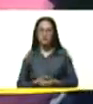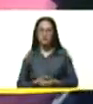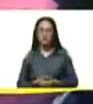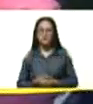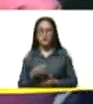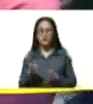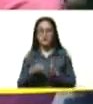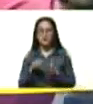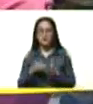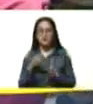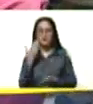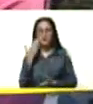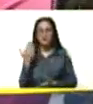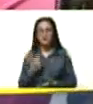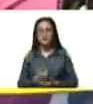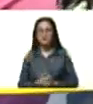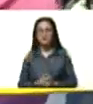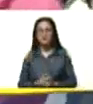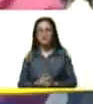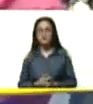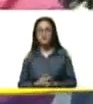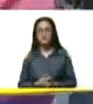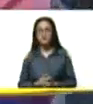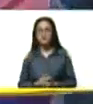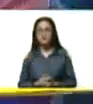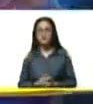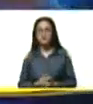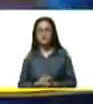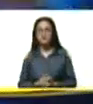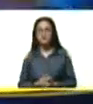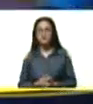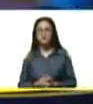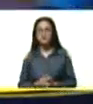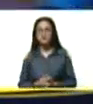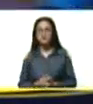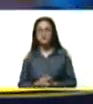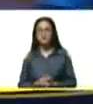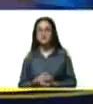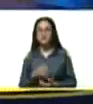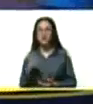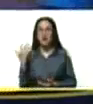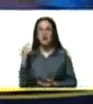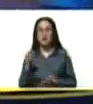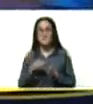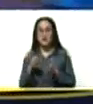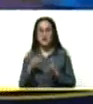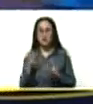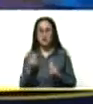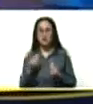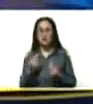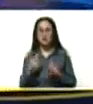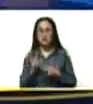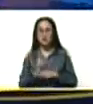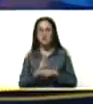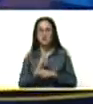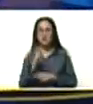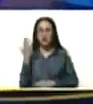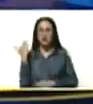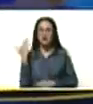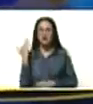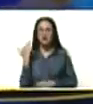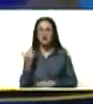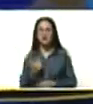tren, Cilia. Ah, Cilita. Cilita y yo viajamos mucho en el tren. ¿Ah? Cilia y yo